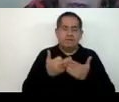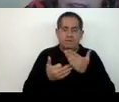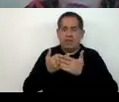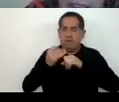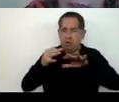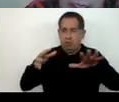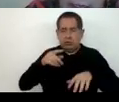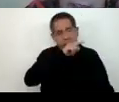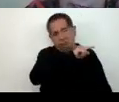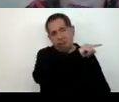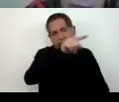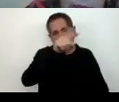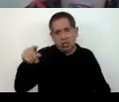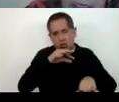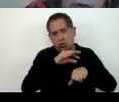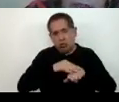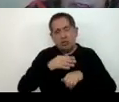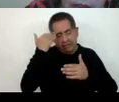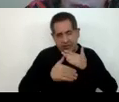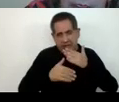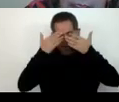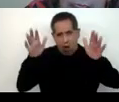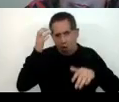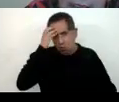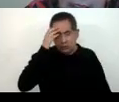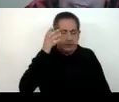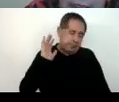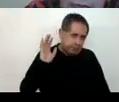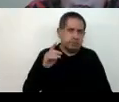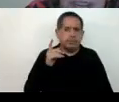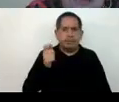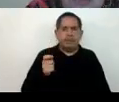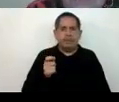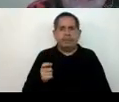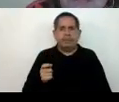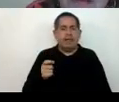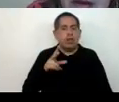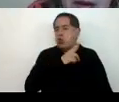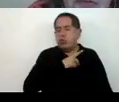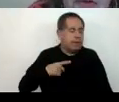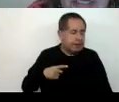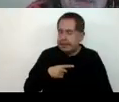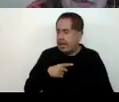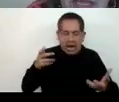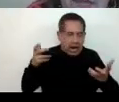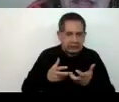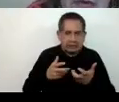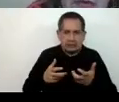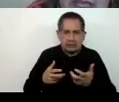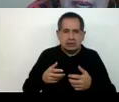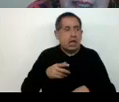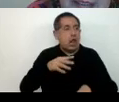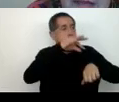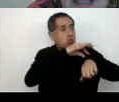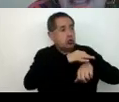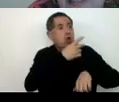sector salud a este respecto. Lo que sí, no, o sea, no se debe de llevar a cabo porque el médico